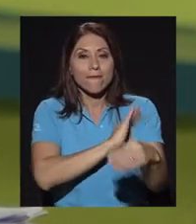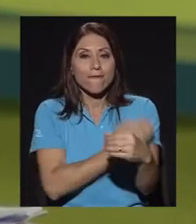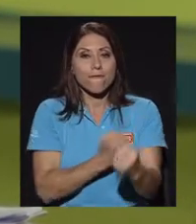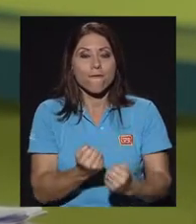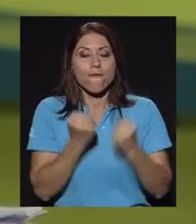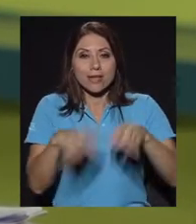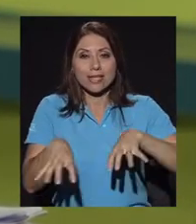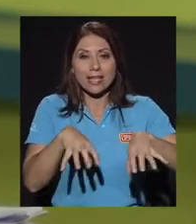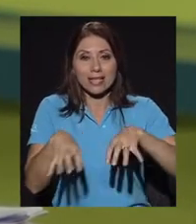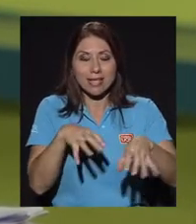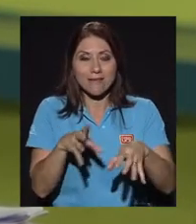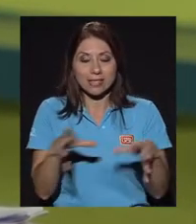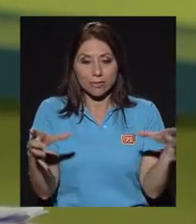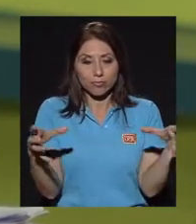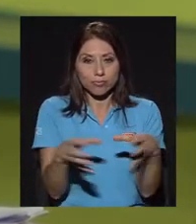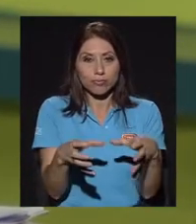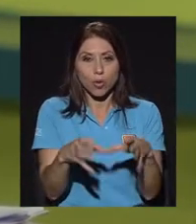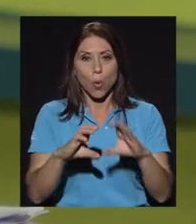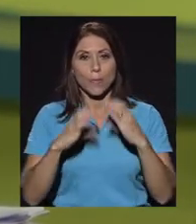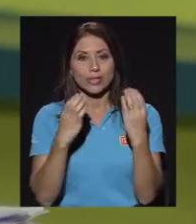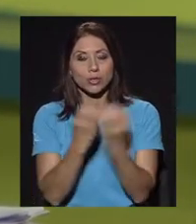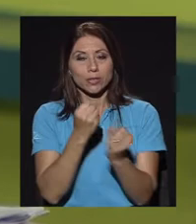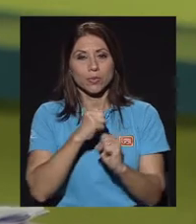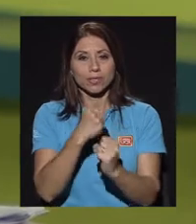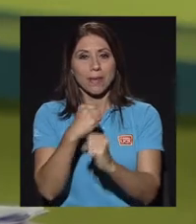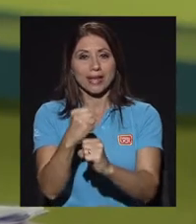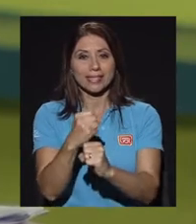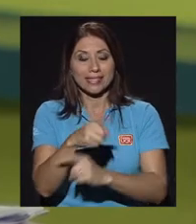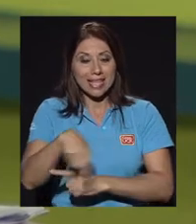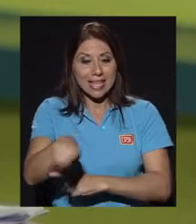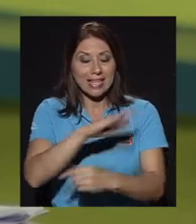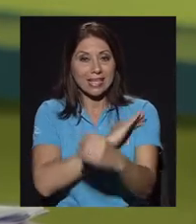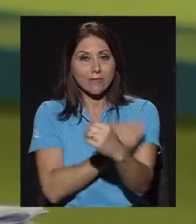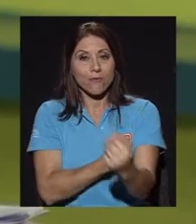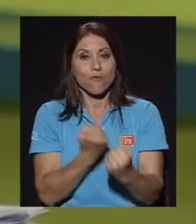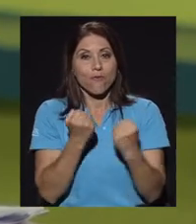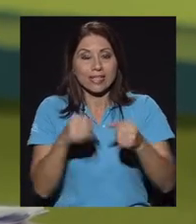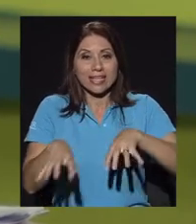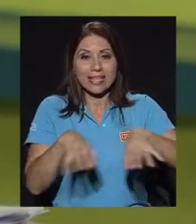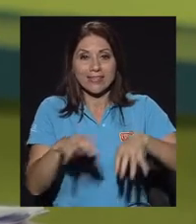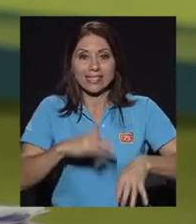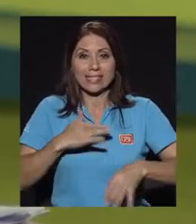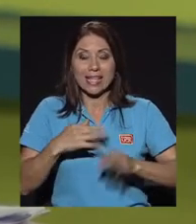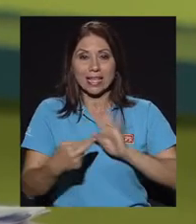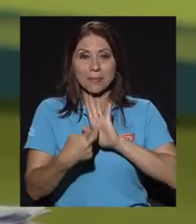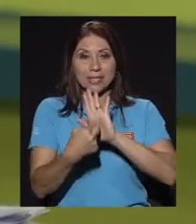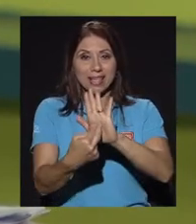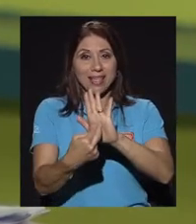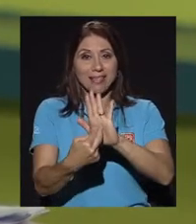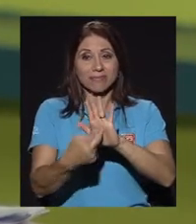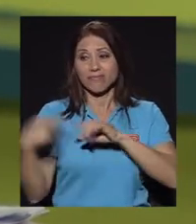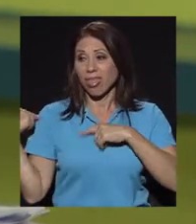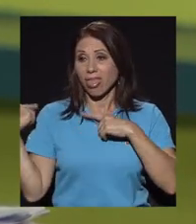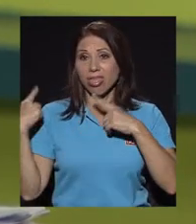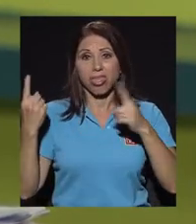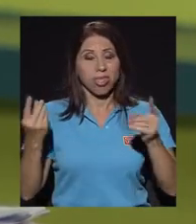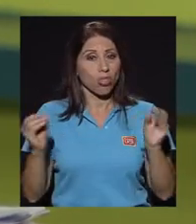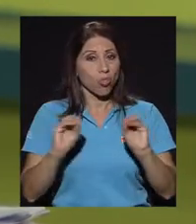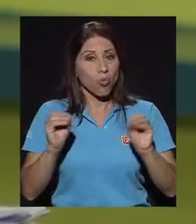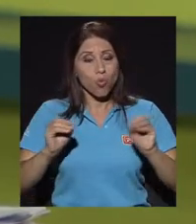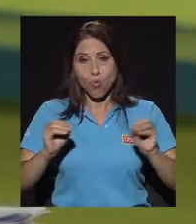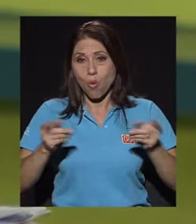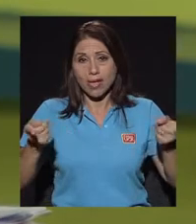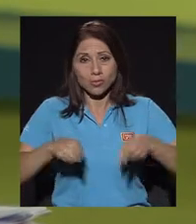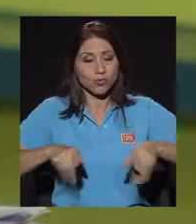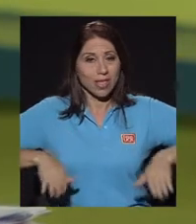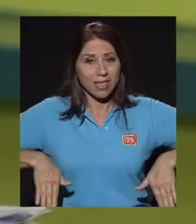comisiones municipales y que estas fuerzas se sientan representadas, tal como también no ha sucedido, y se ha respetado a sectores